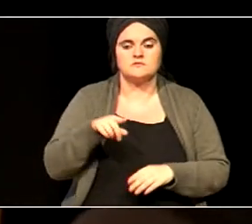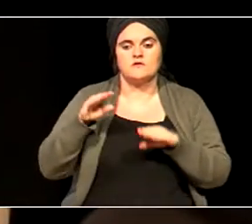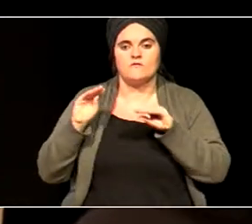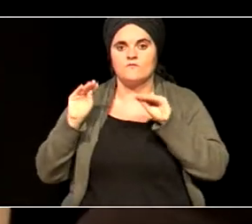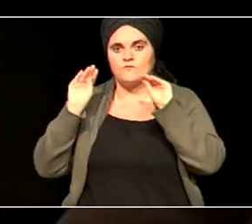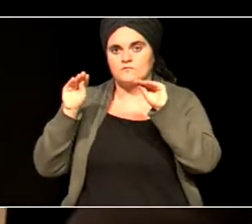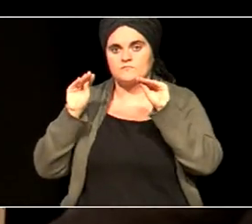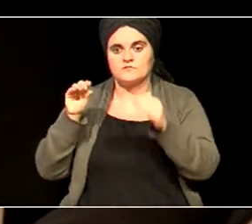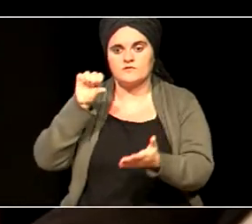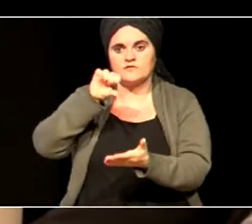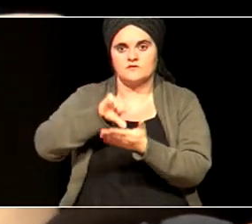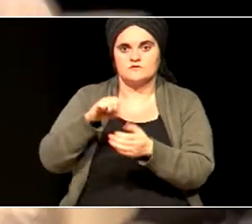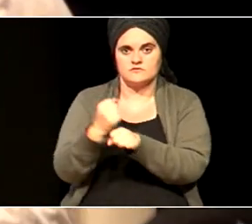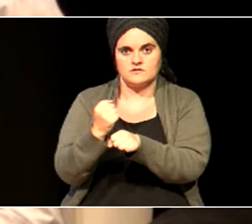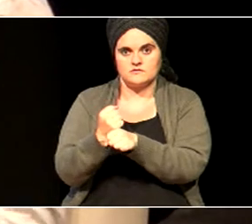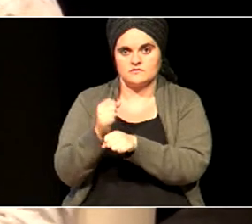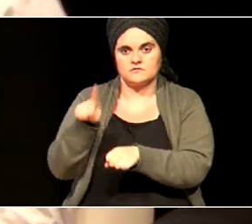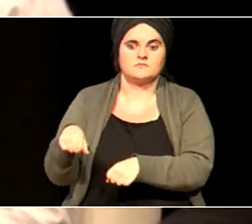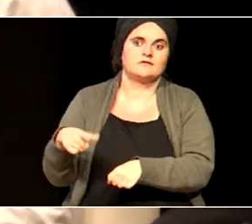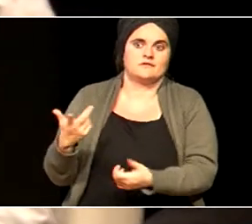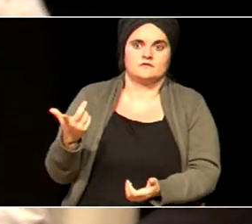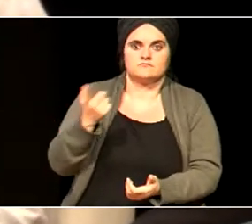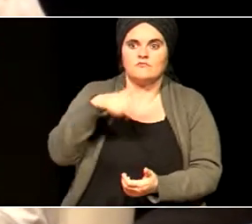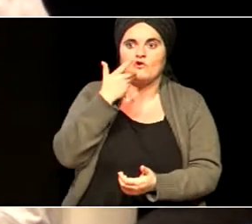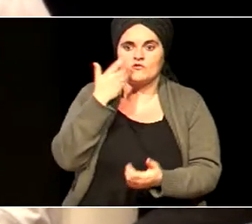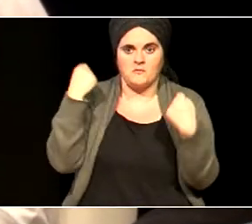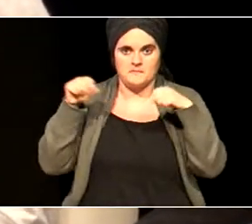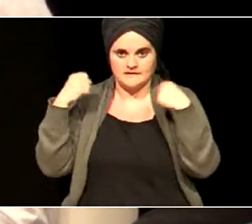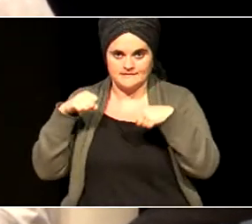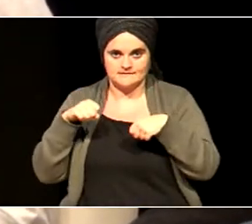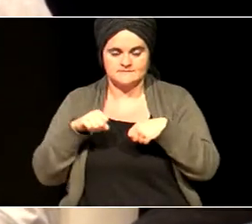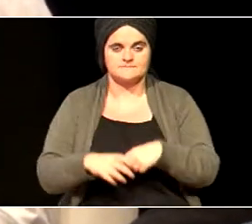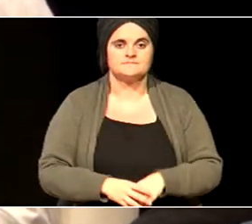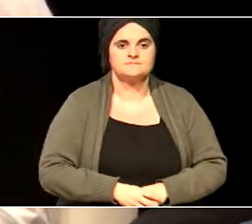trabajo, más coloquialmente conocido como las prácticas.